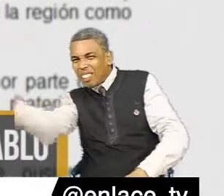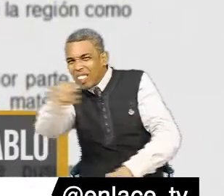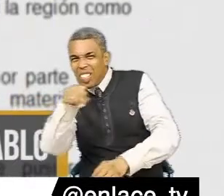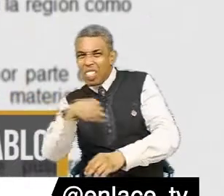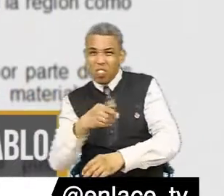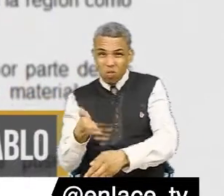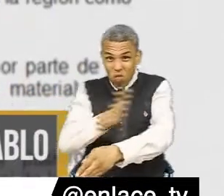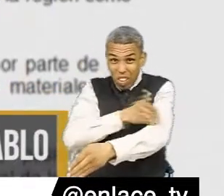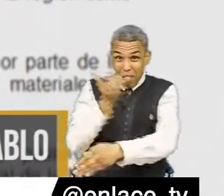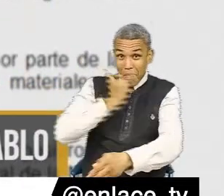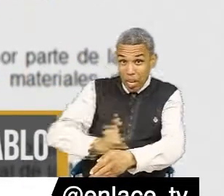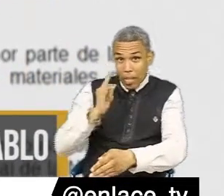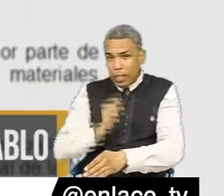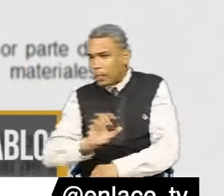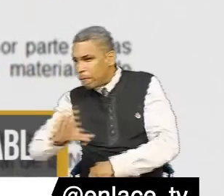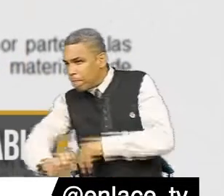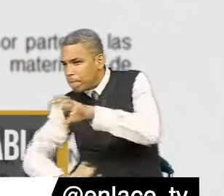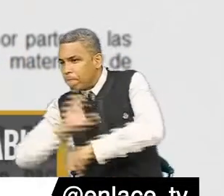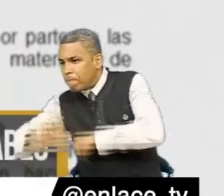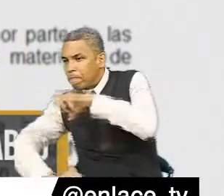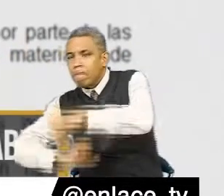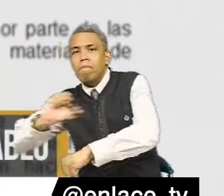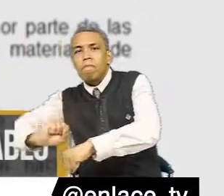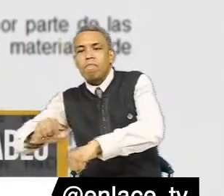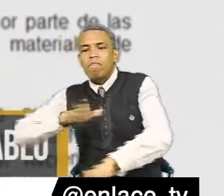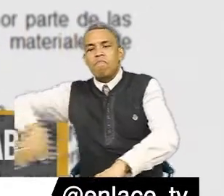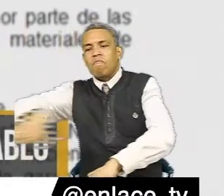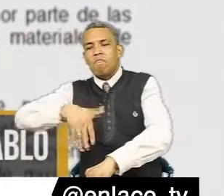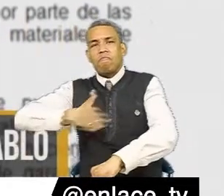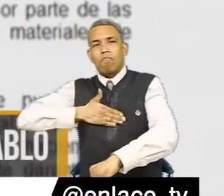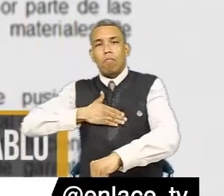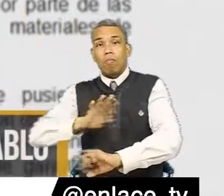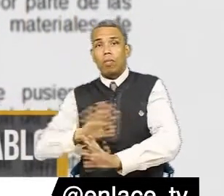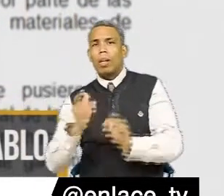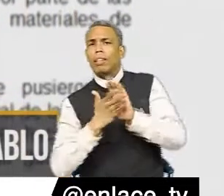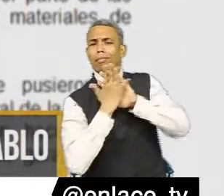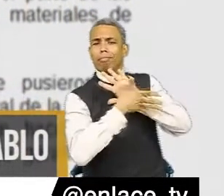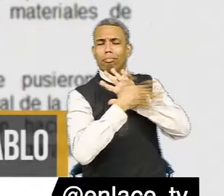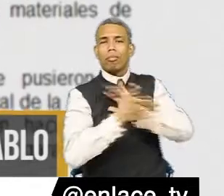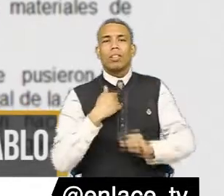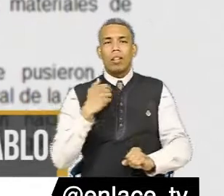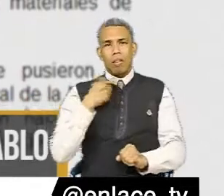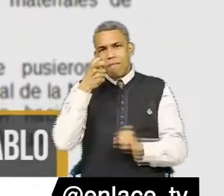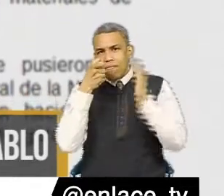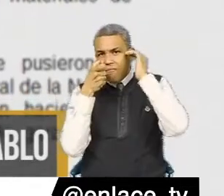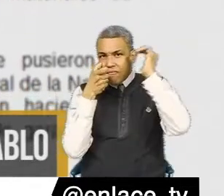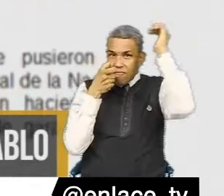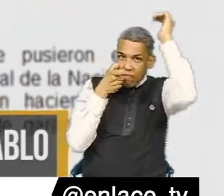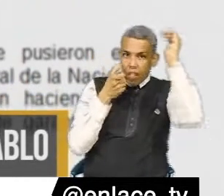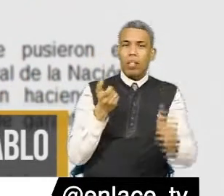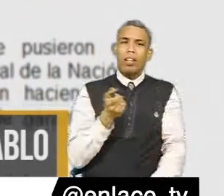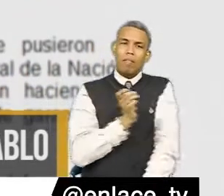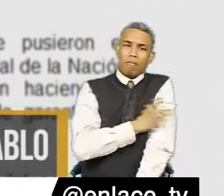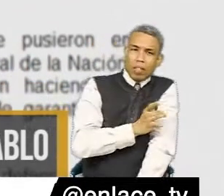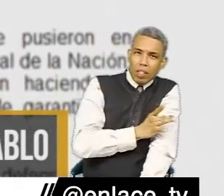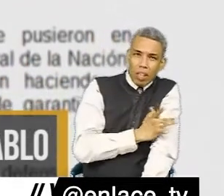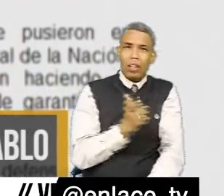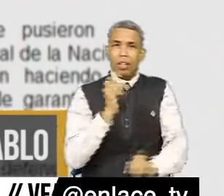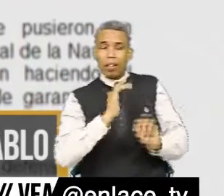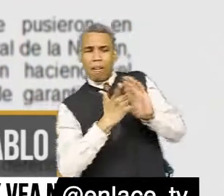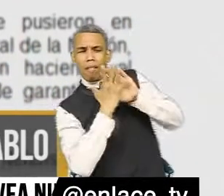se pusieron en conocimiento de las autoridades competentes como fiscalía general de la nación personería y defensoría del pueblo quienes a la vez se están haciendo el